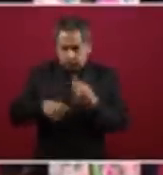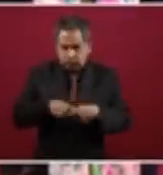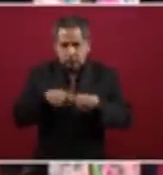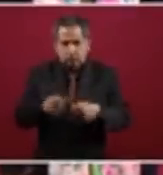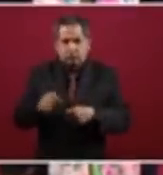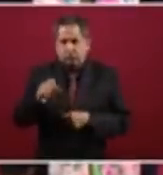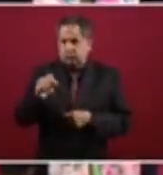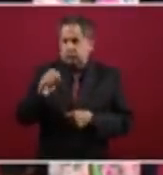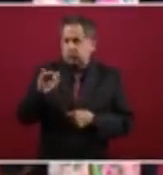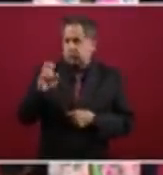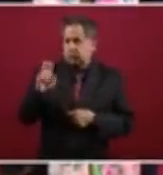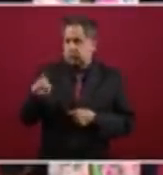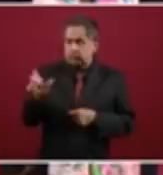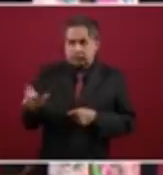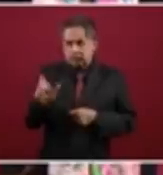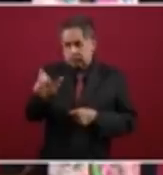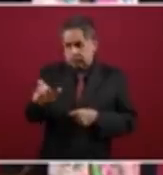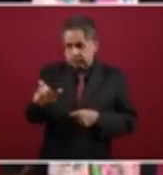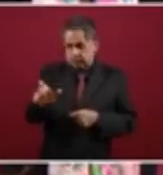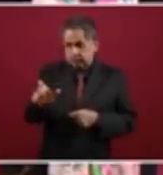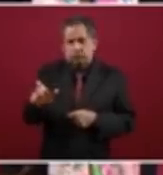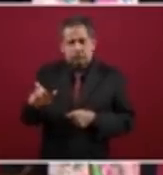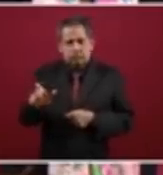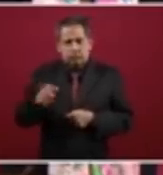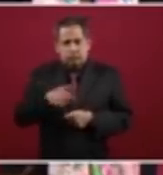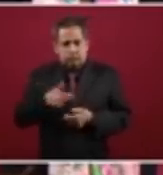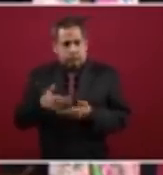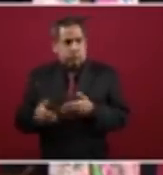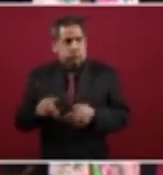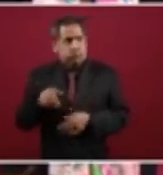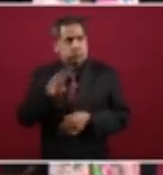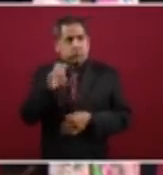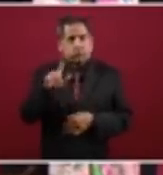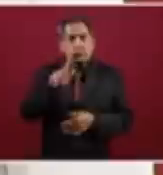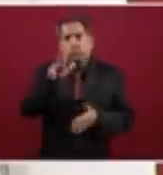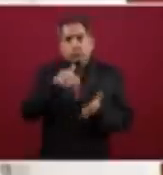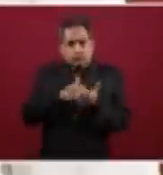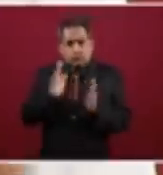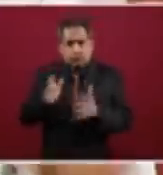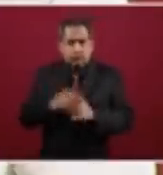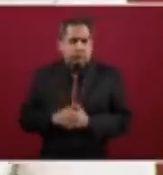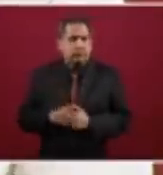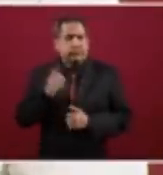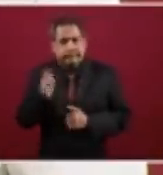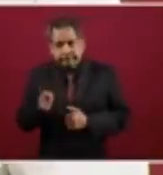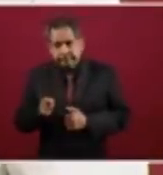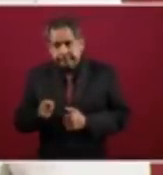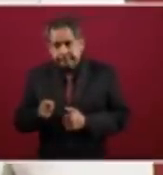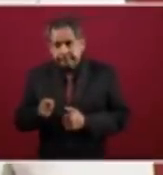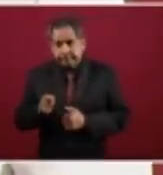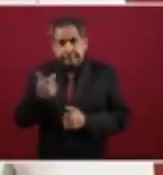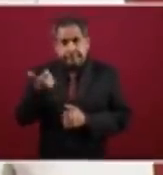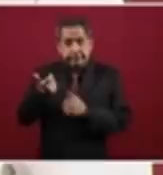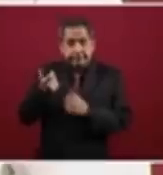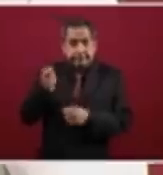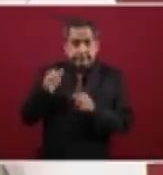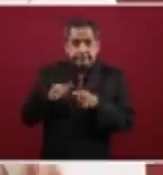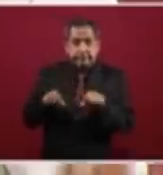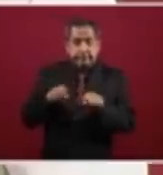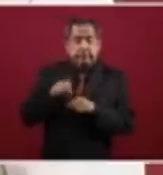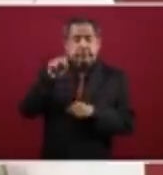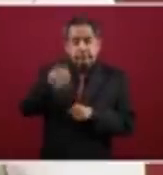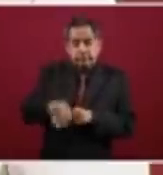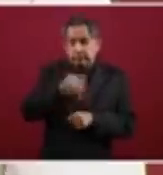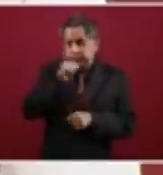hemos ido avanzando y hasta hoy hay 575 mil. No significa que no tengan un depósito o que